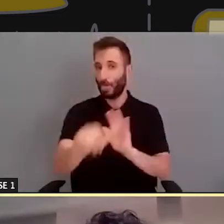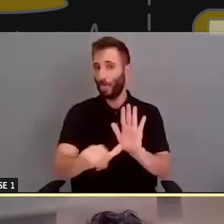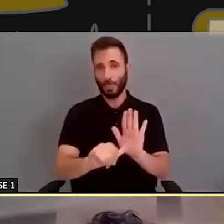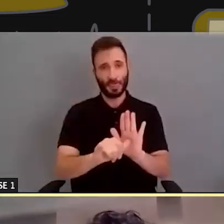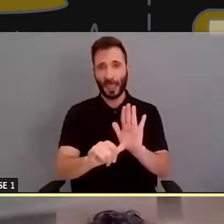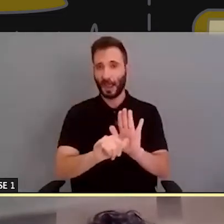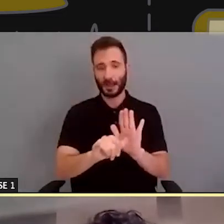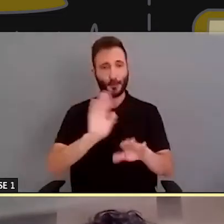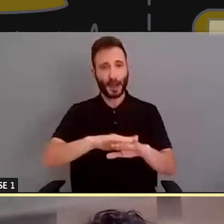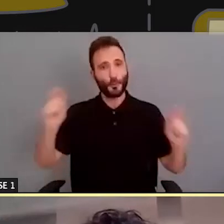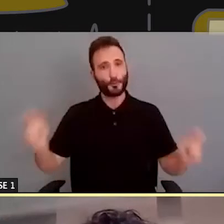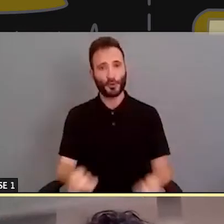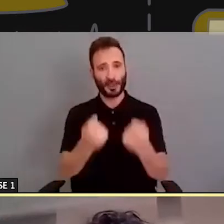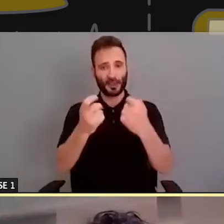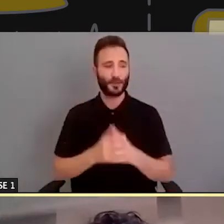su publicación.